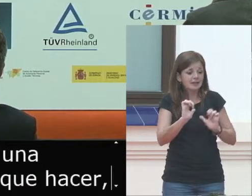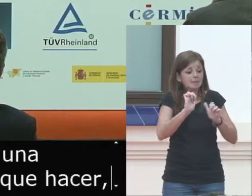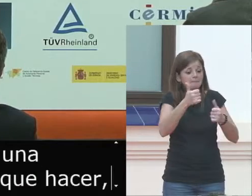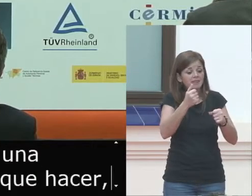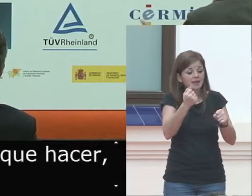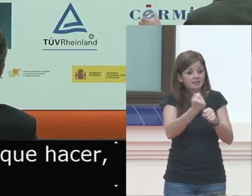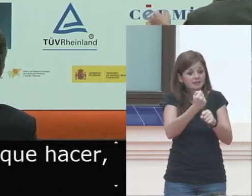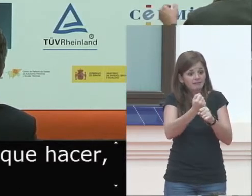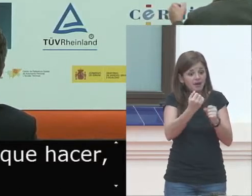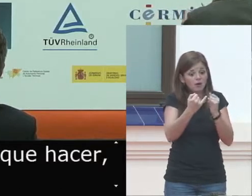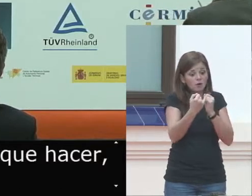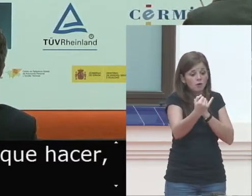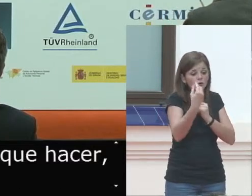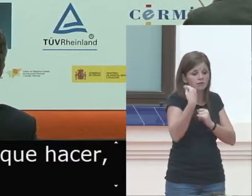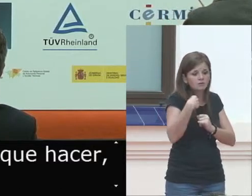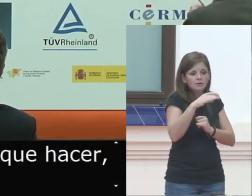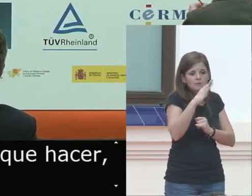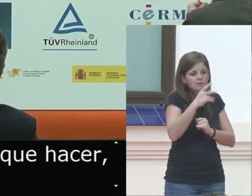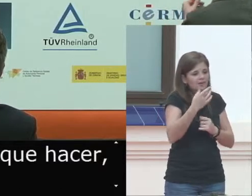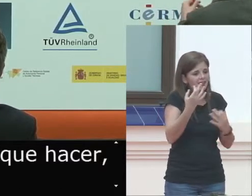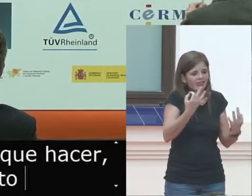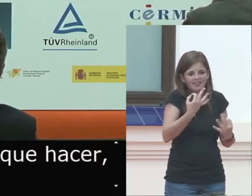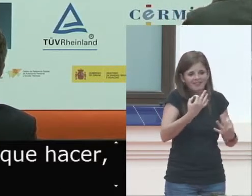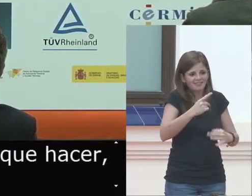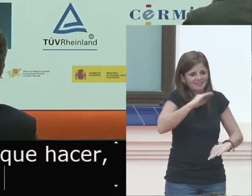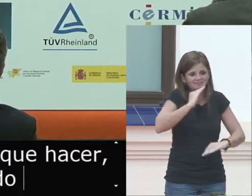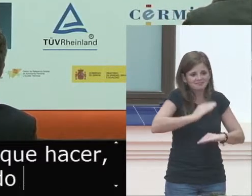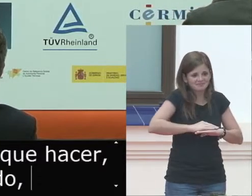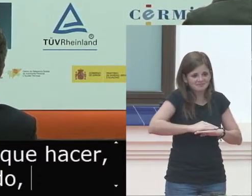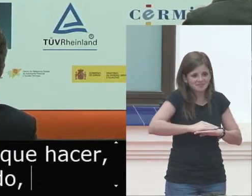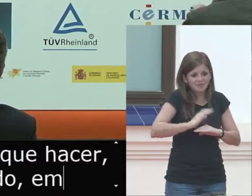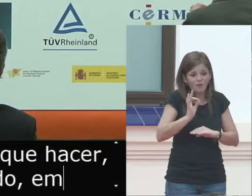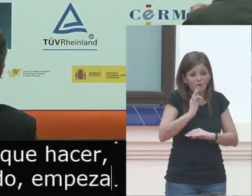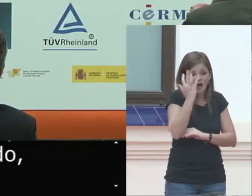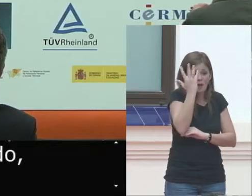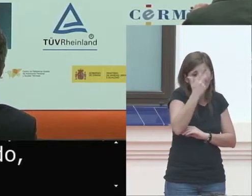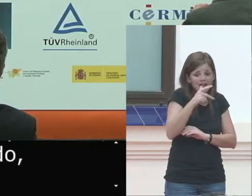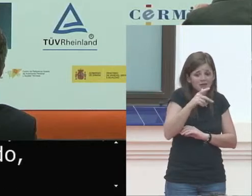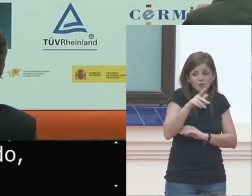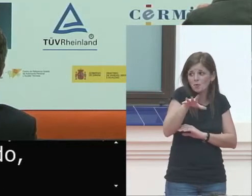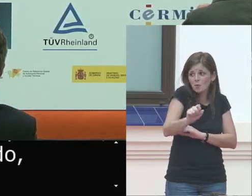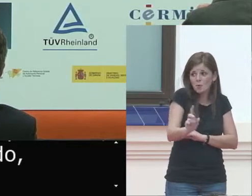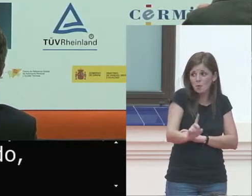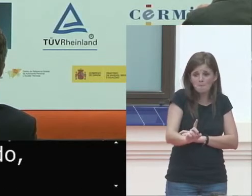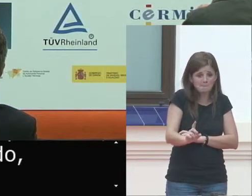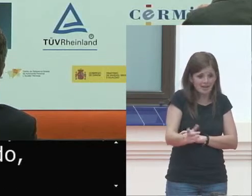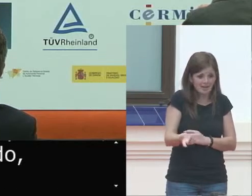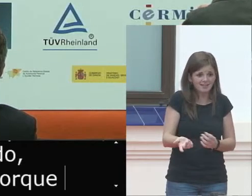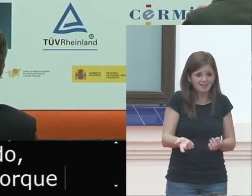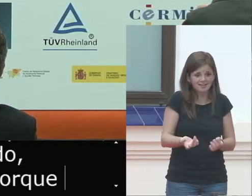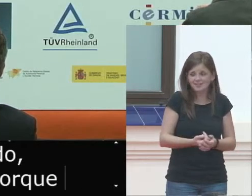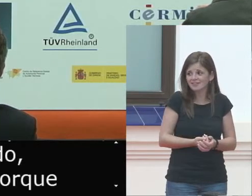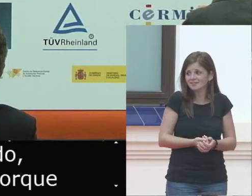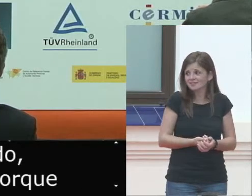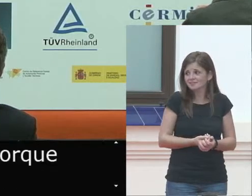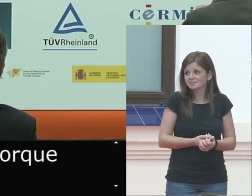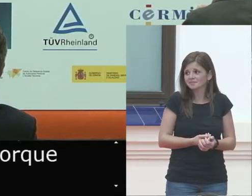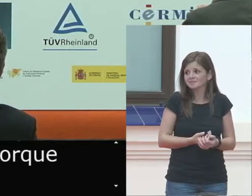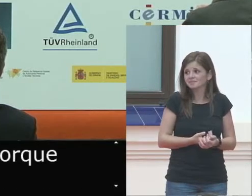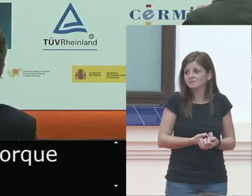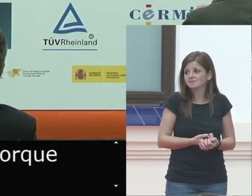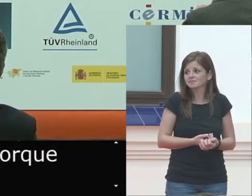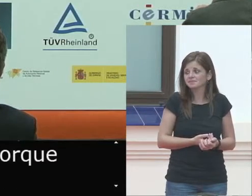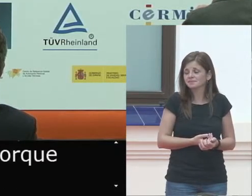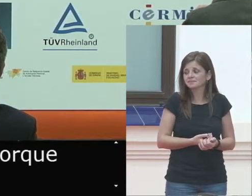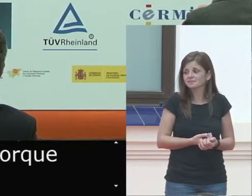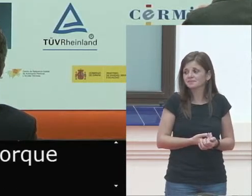línea porque tenían que hacerlo, porque si no, el gobierno federal americano no les iba a comprar sus productos. En general, todas empezaron así.